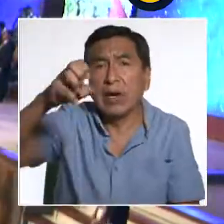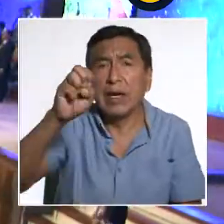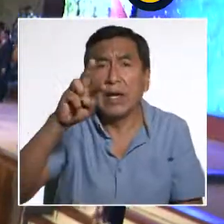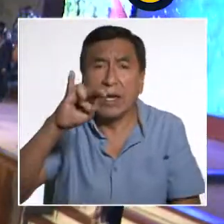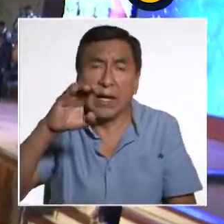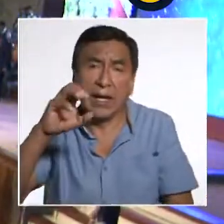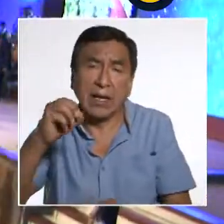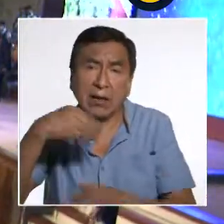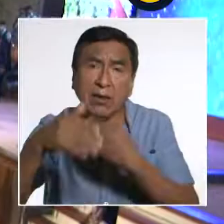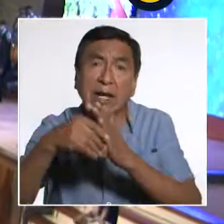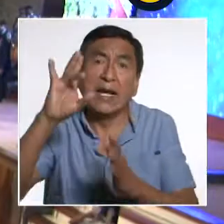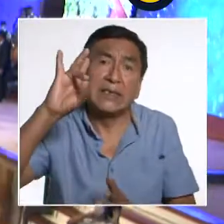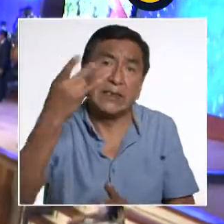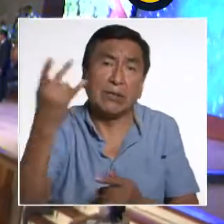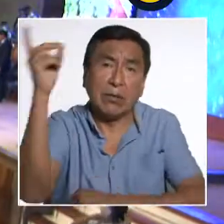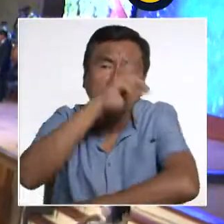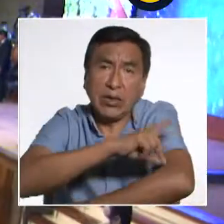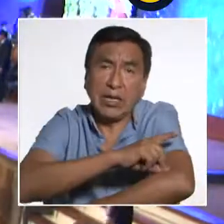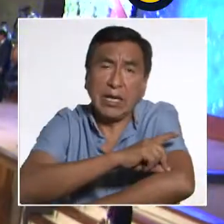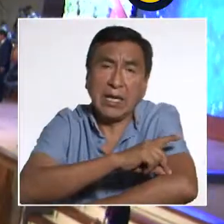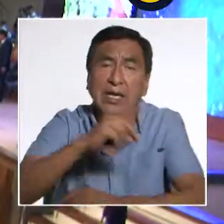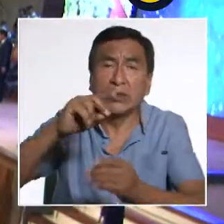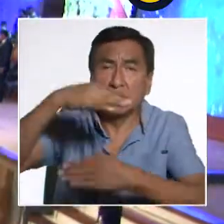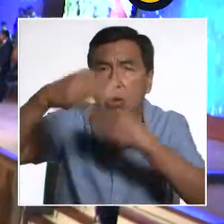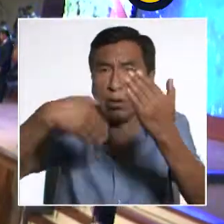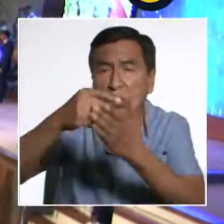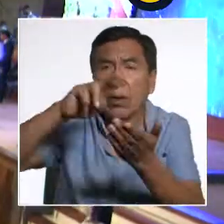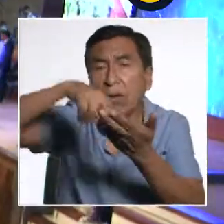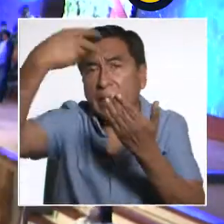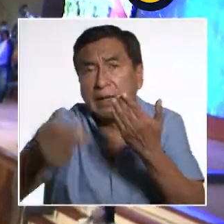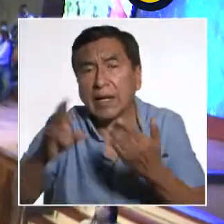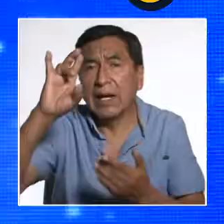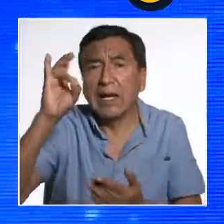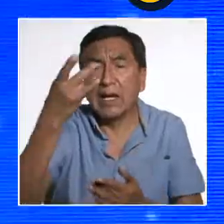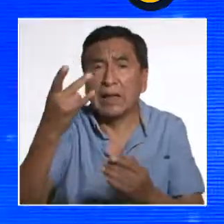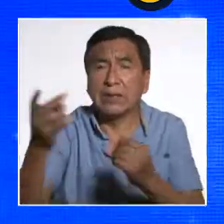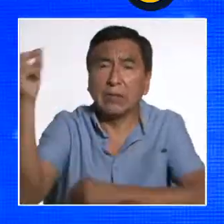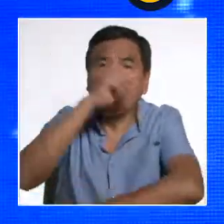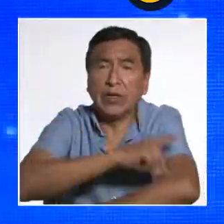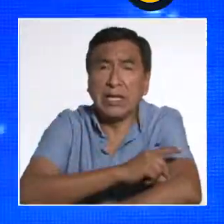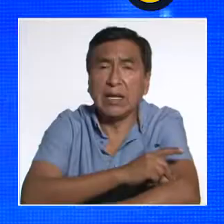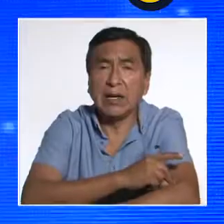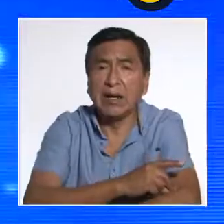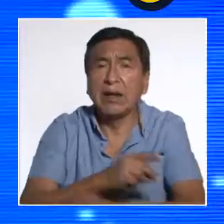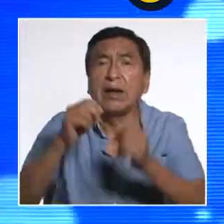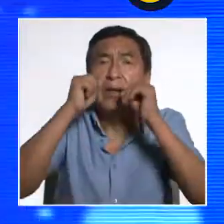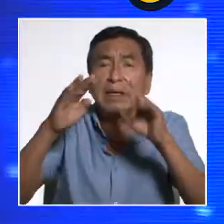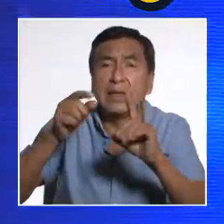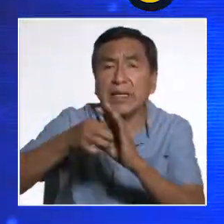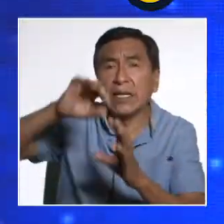el séptimo día tenía que gritar, en el séptimo día tenía que suceder algo, el Espíritu de